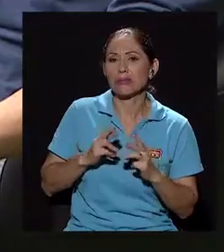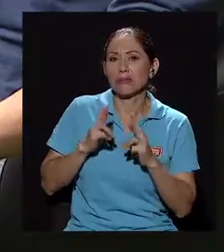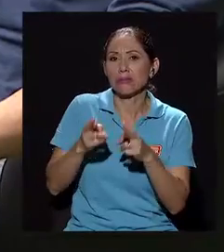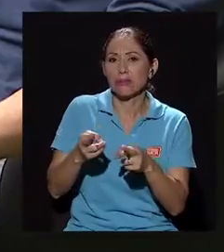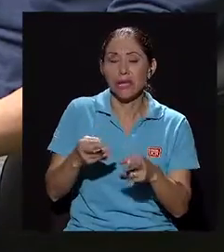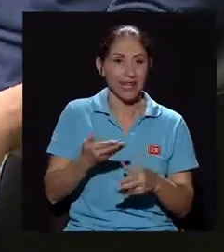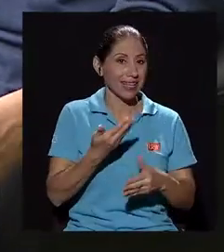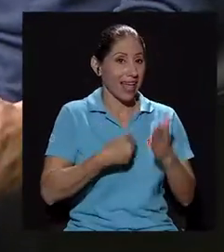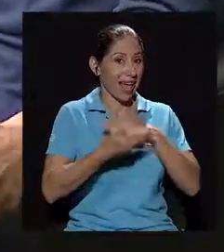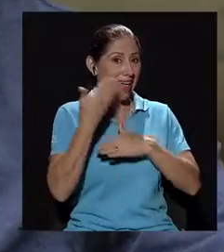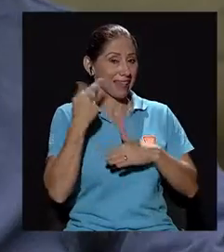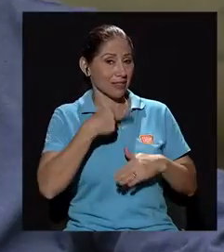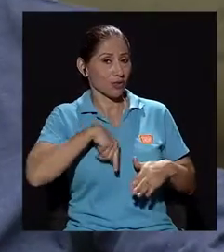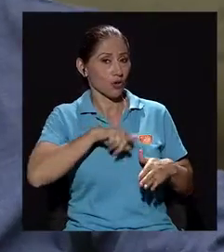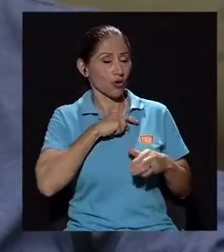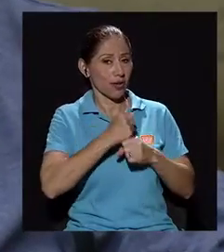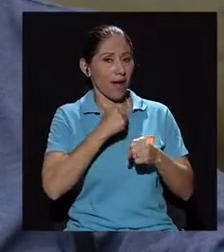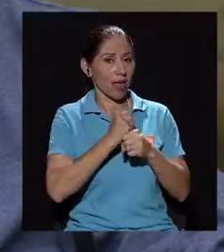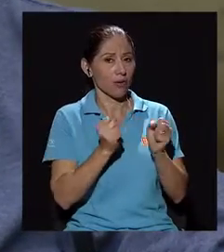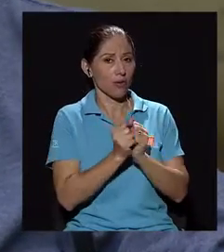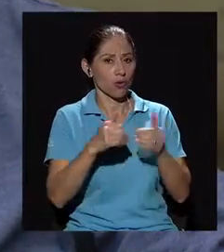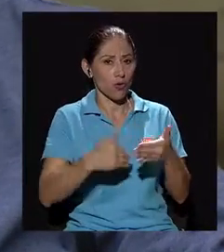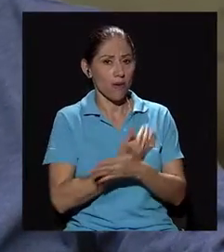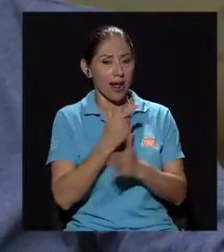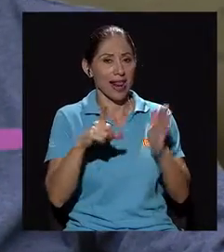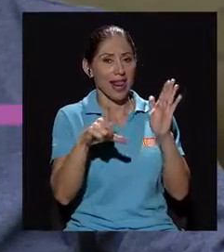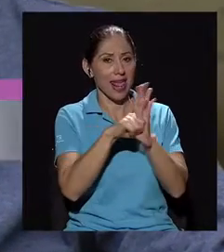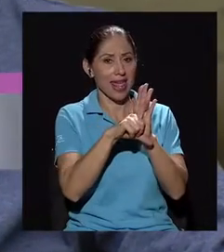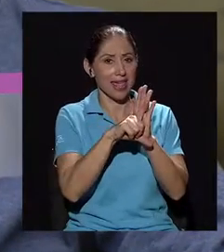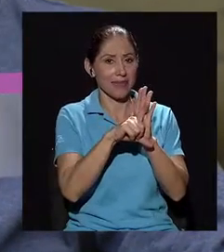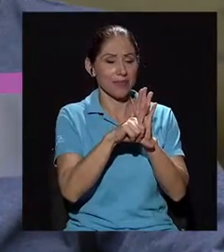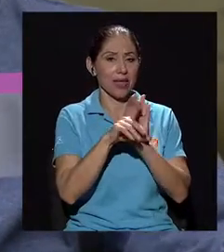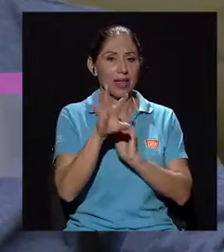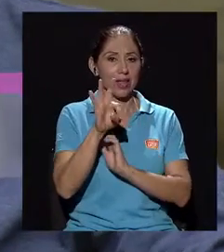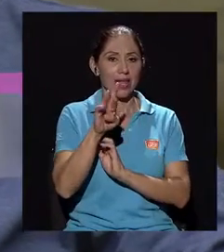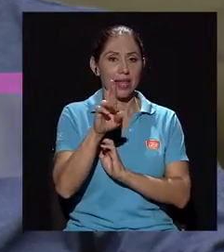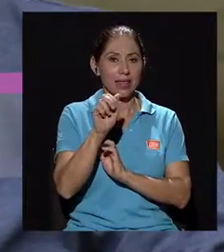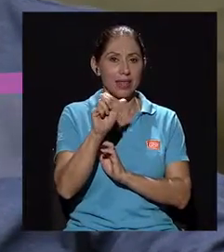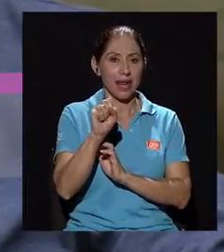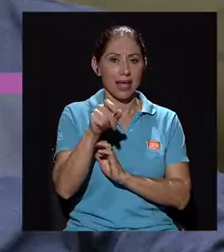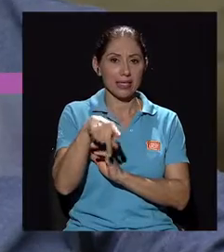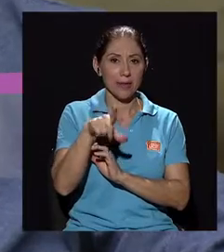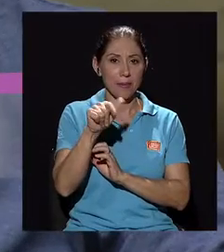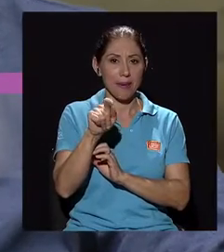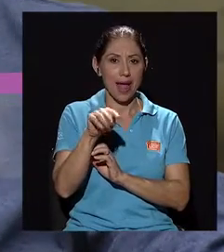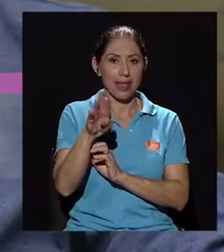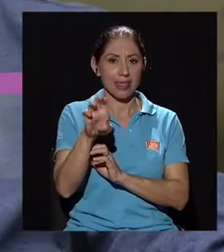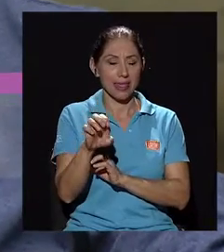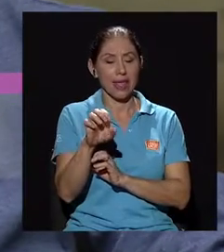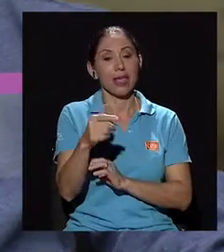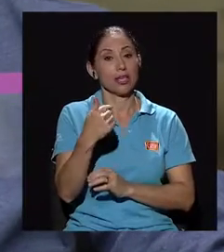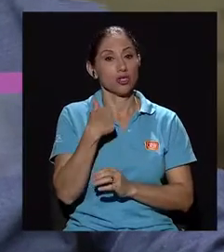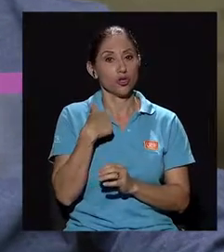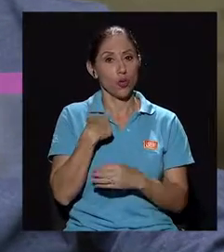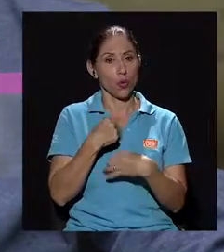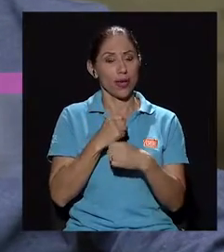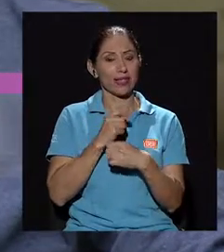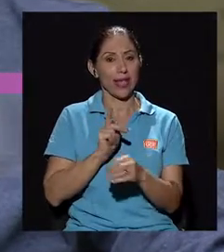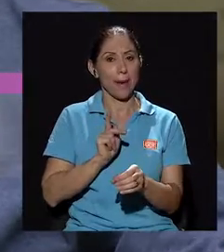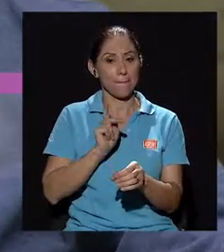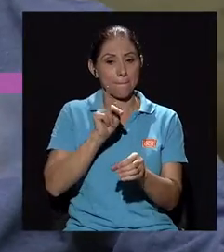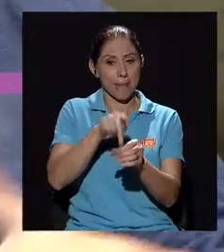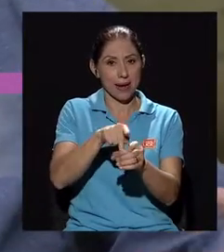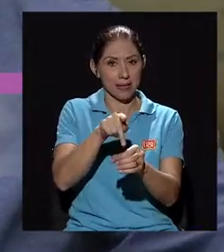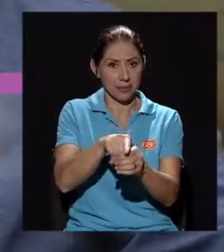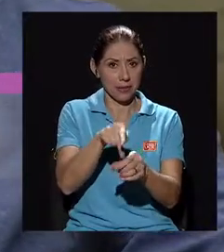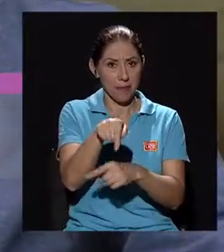de trasplantes, bueno, esta nueva ley de trasplantes, cabe destacar que yo lo hacía participando en